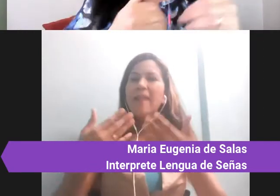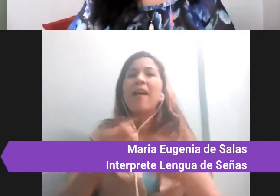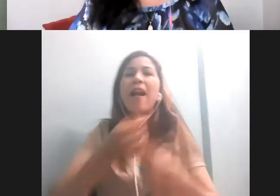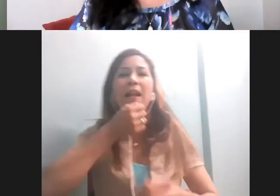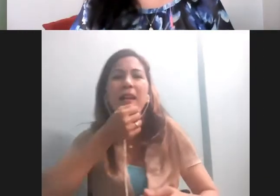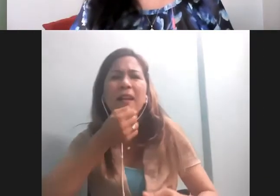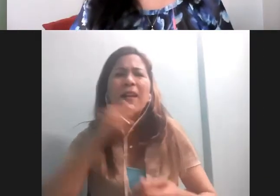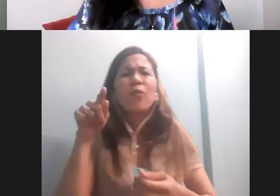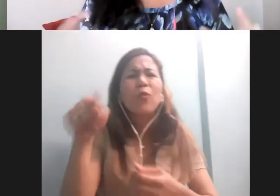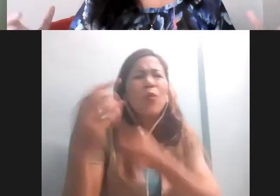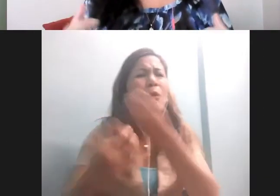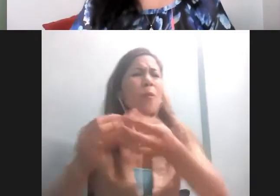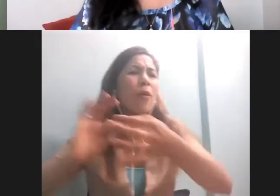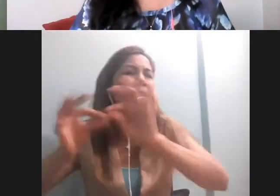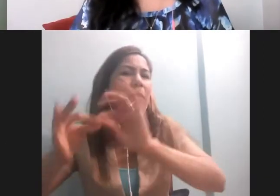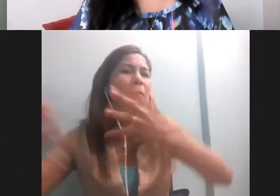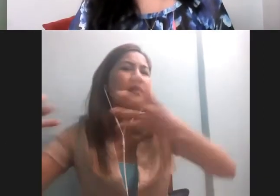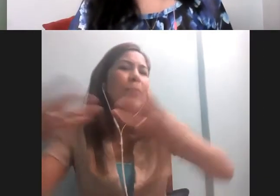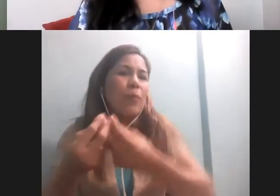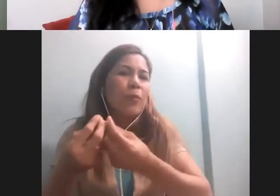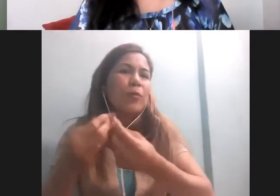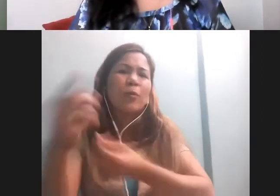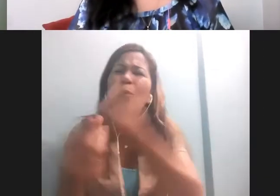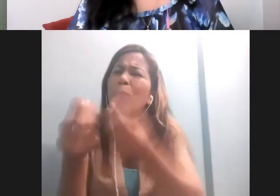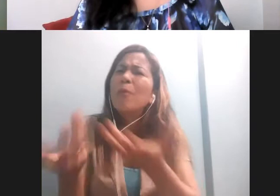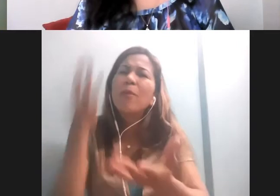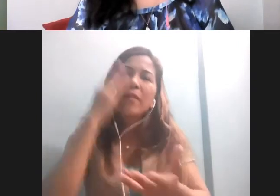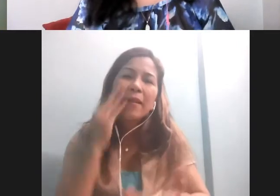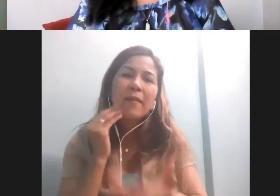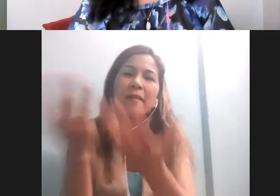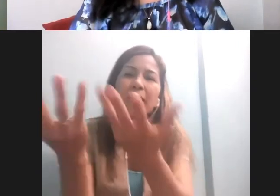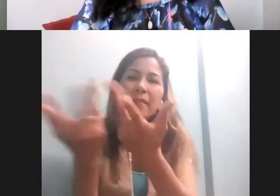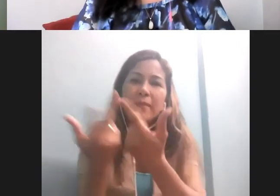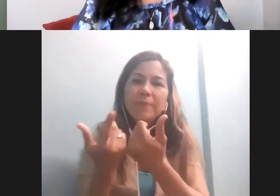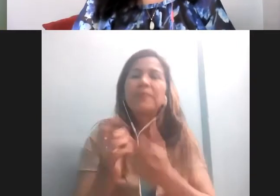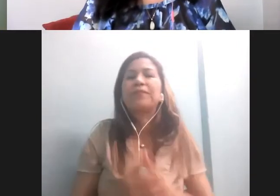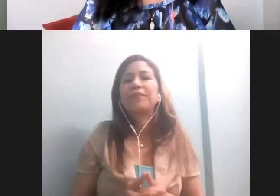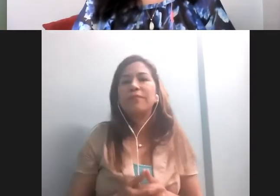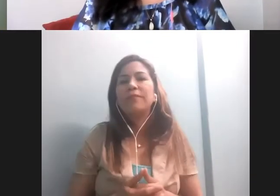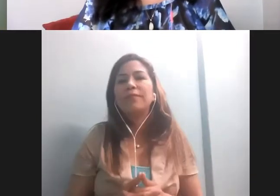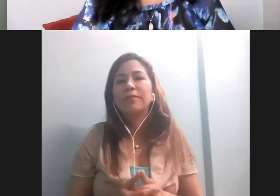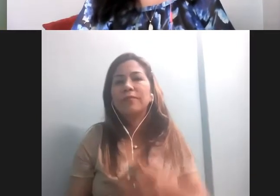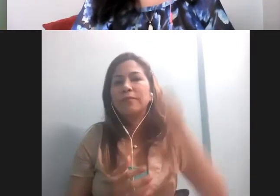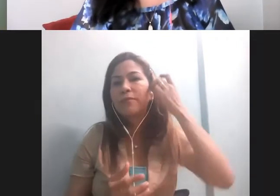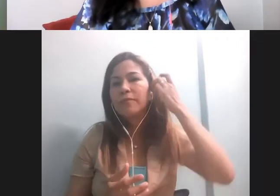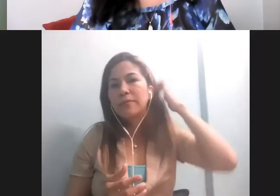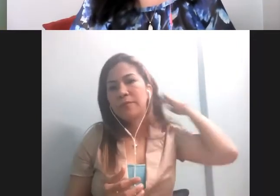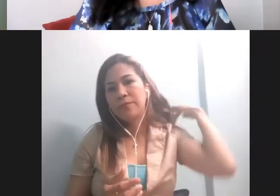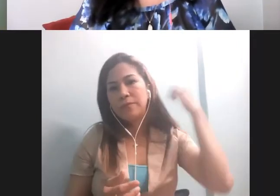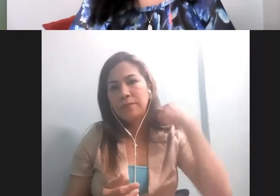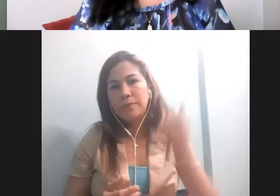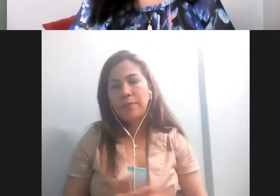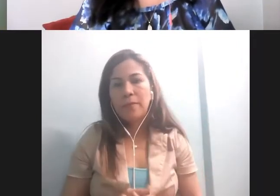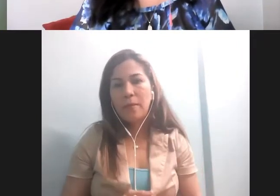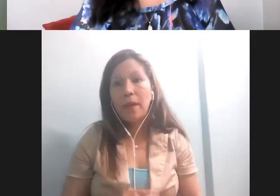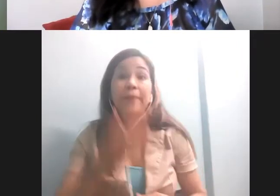tienes intérpretes contigo, ¿cómo hacen esa dinámica? Bueno, la dinámica va a depender de muchas cosas del escenario, ¿no? Por ejemplo, si es una